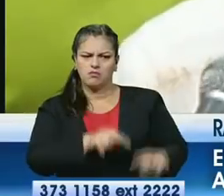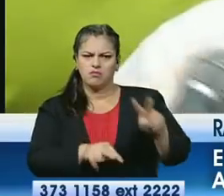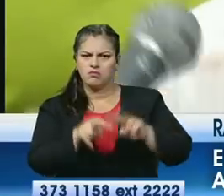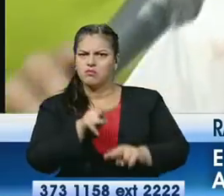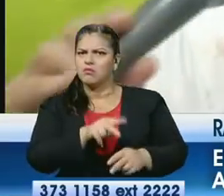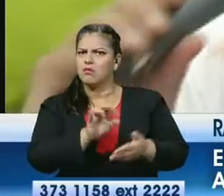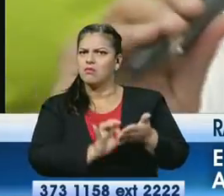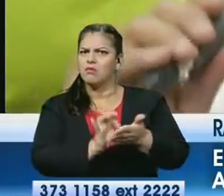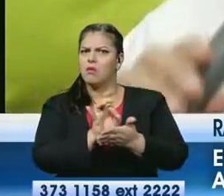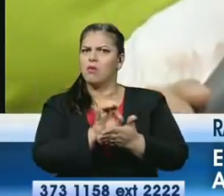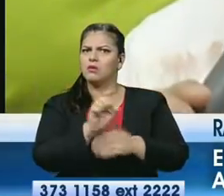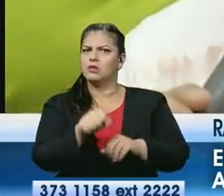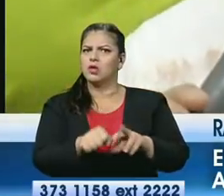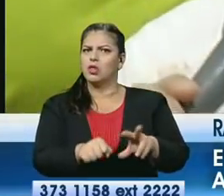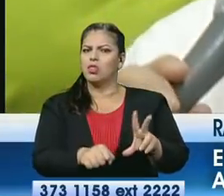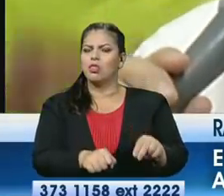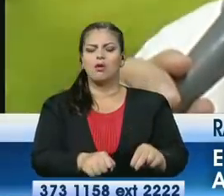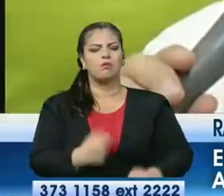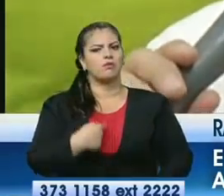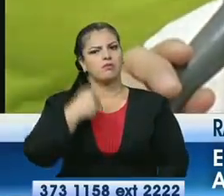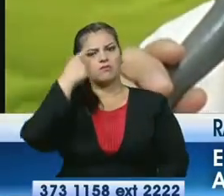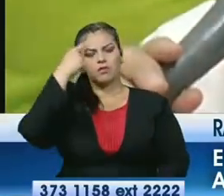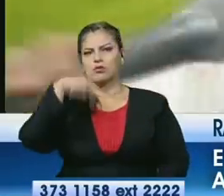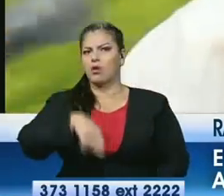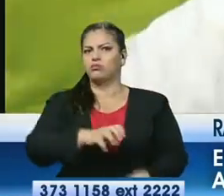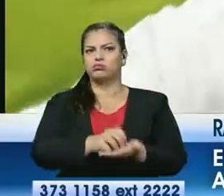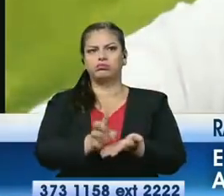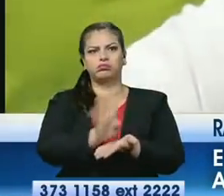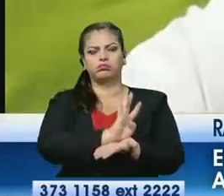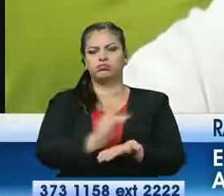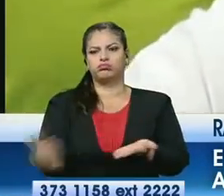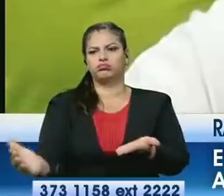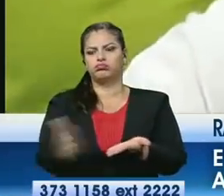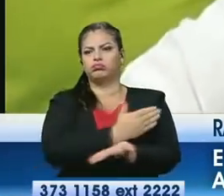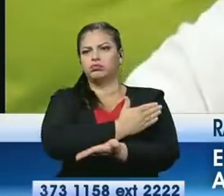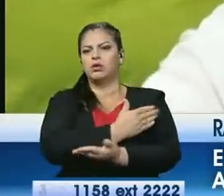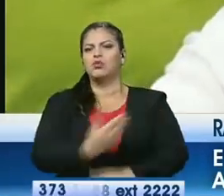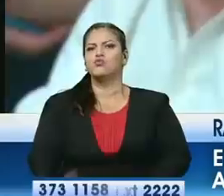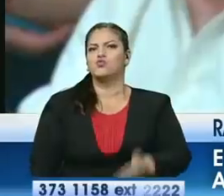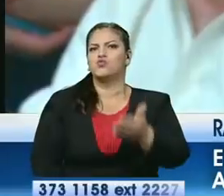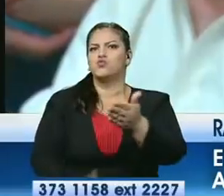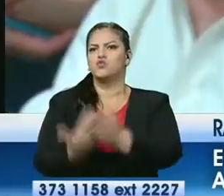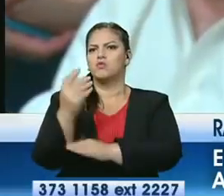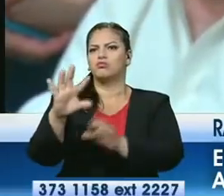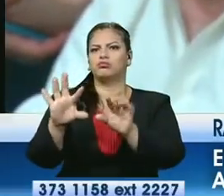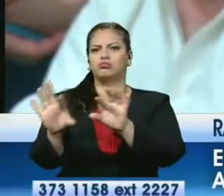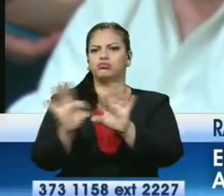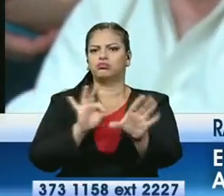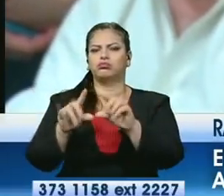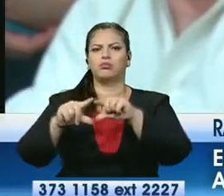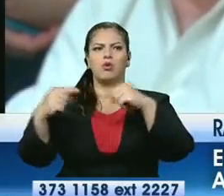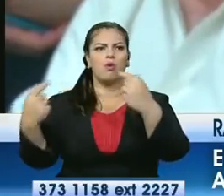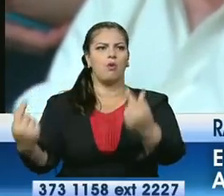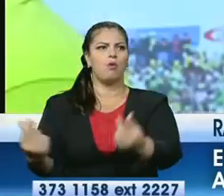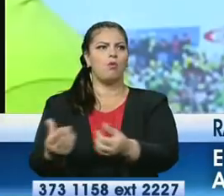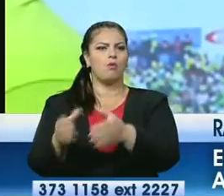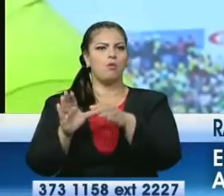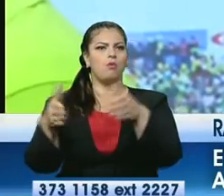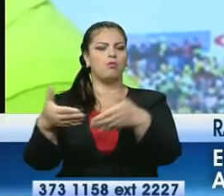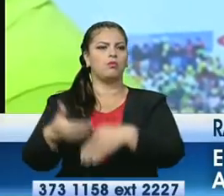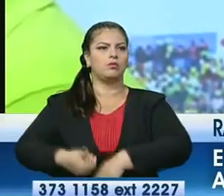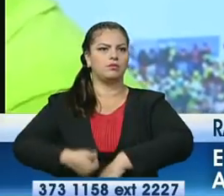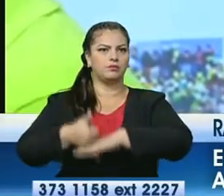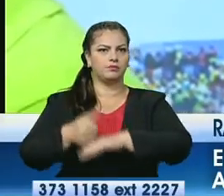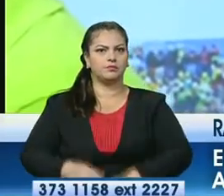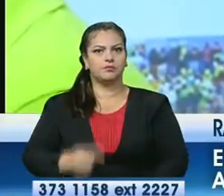constituyente. Sí, yo vendría a sentarme a la pregunta. Espera poder visitar al vicepresidente Jorge Glass. Más aún